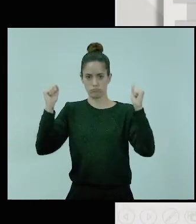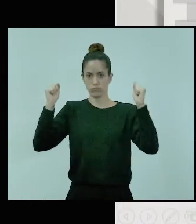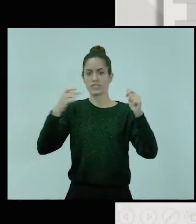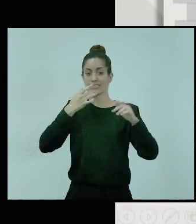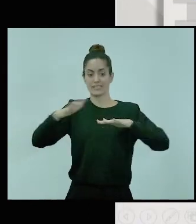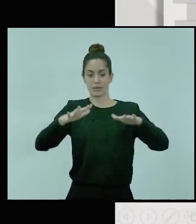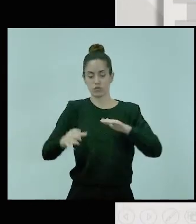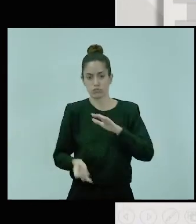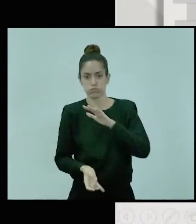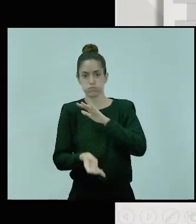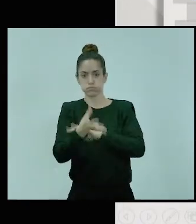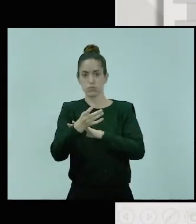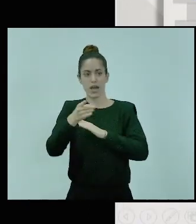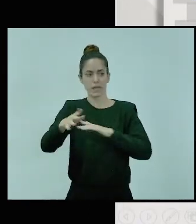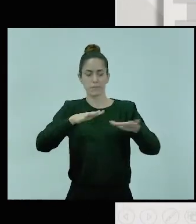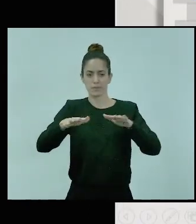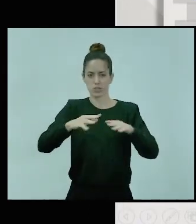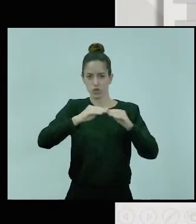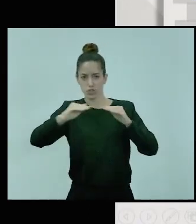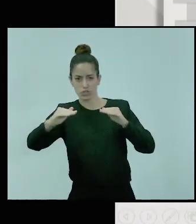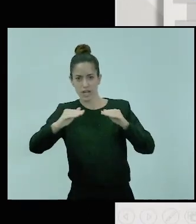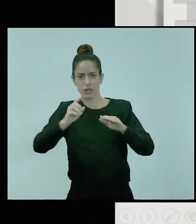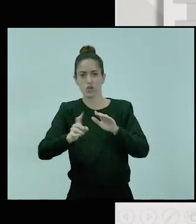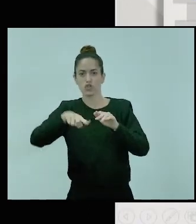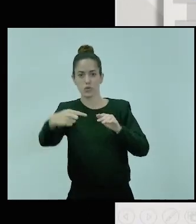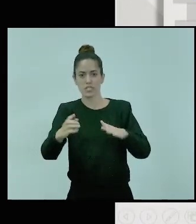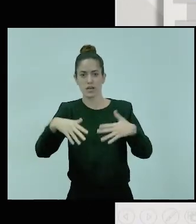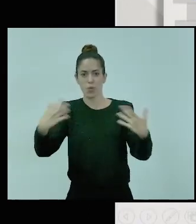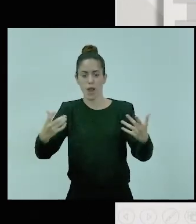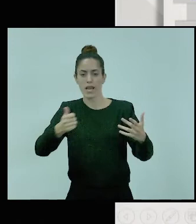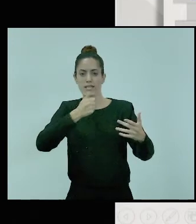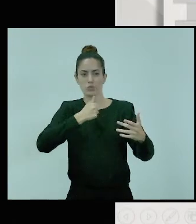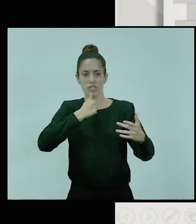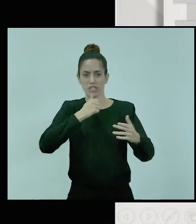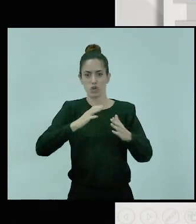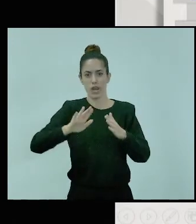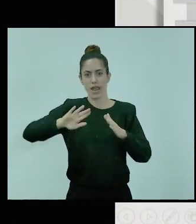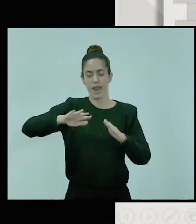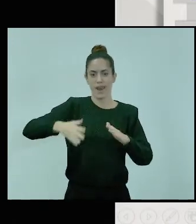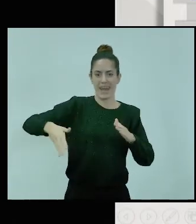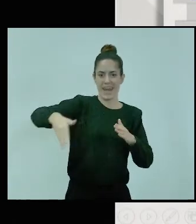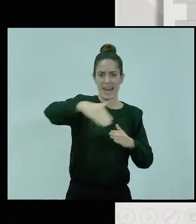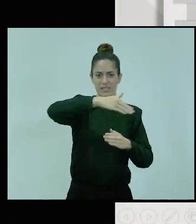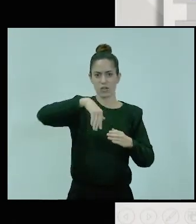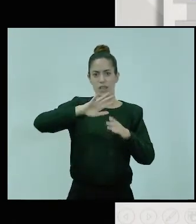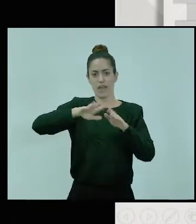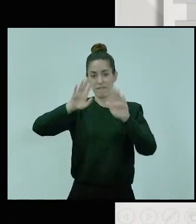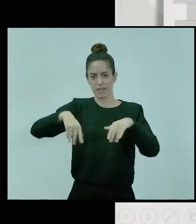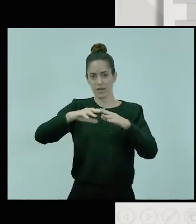el terremoto, esa vibración horizontal lo que va a hacer es que pierda sustentación lateral y se produzca el hundimiento hacia